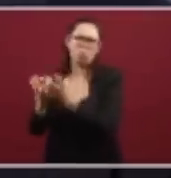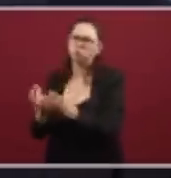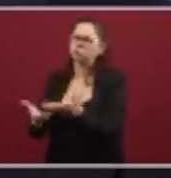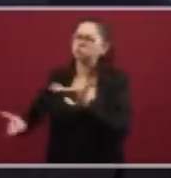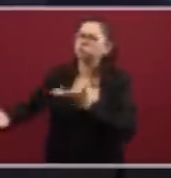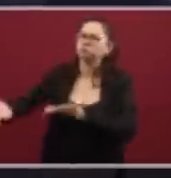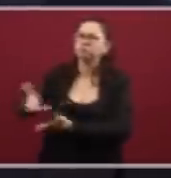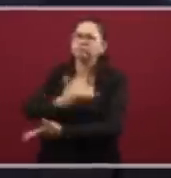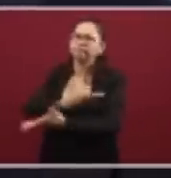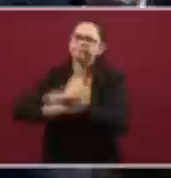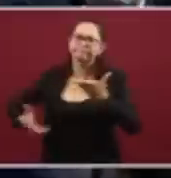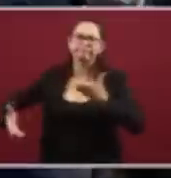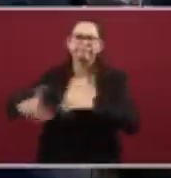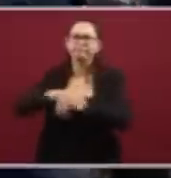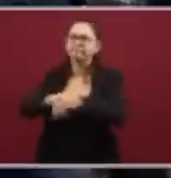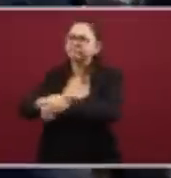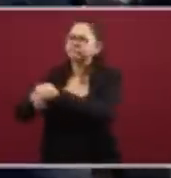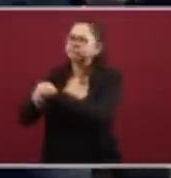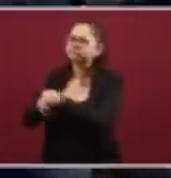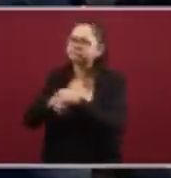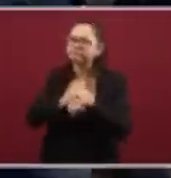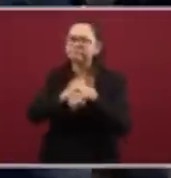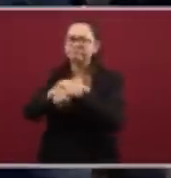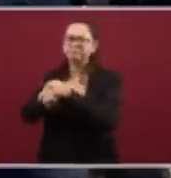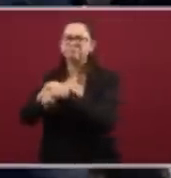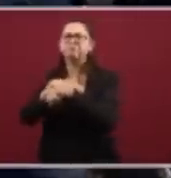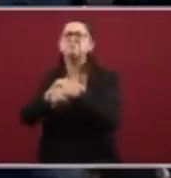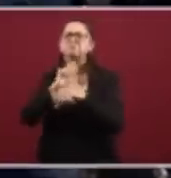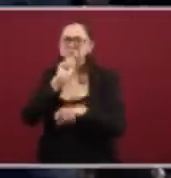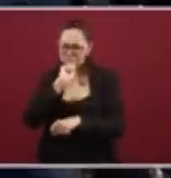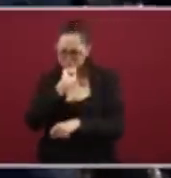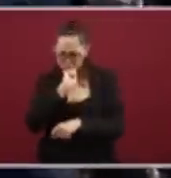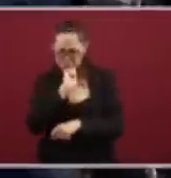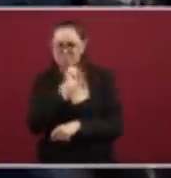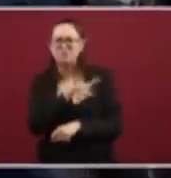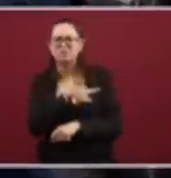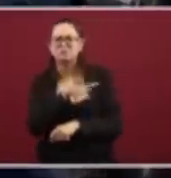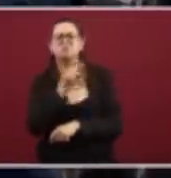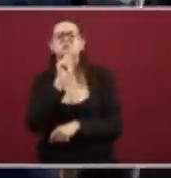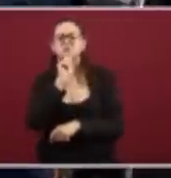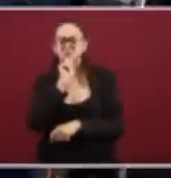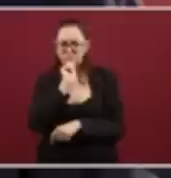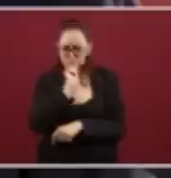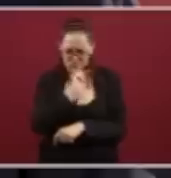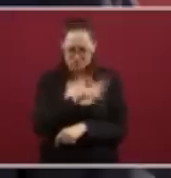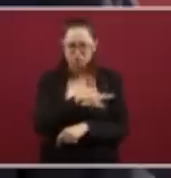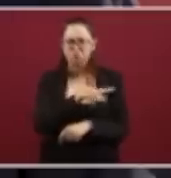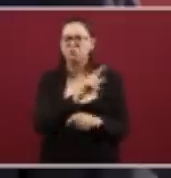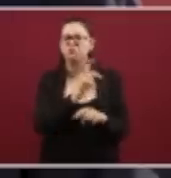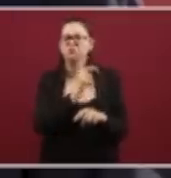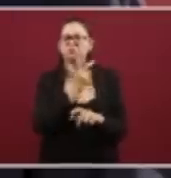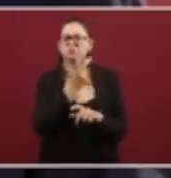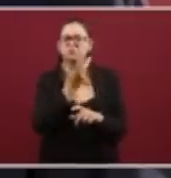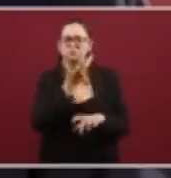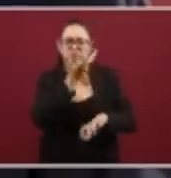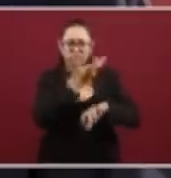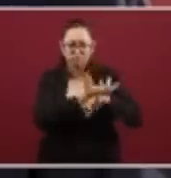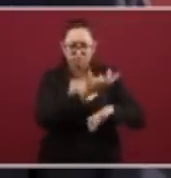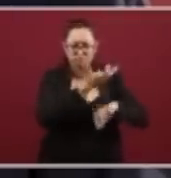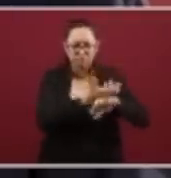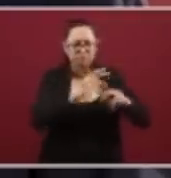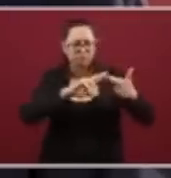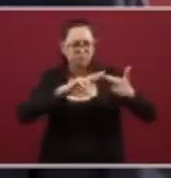amistad con todos los países del mundo y al mismo tiempo y al mismo tiempo cuidar la